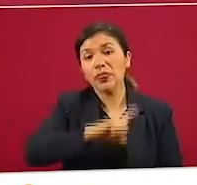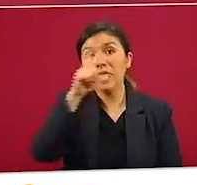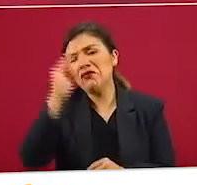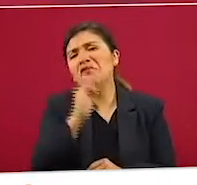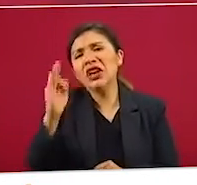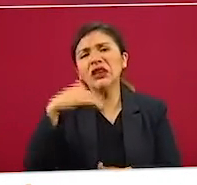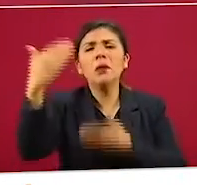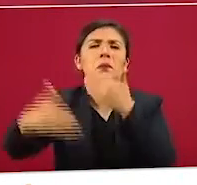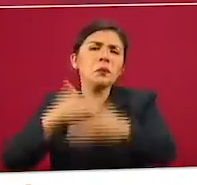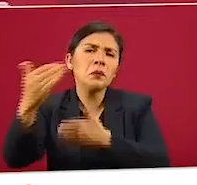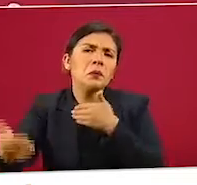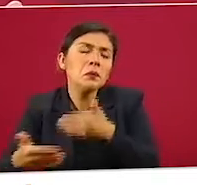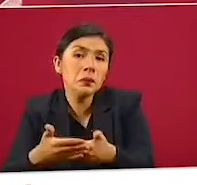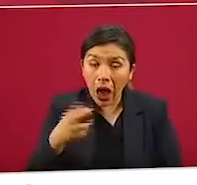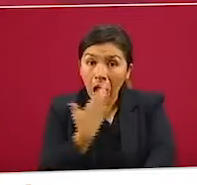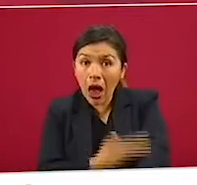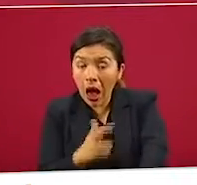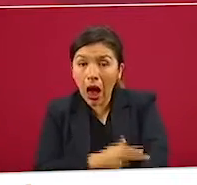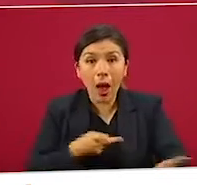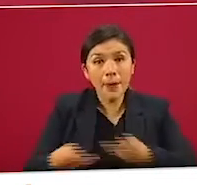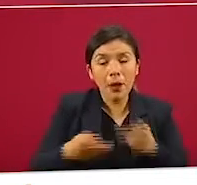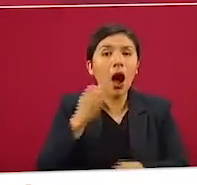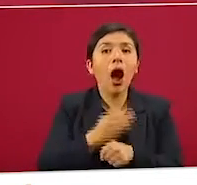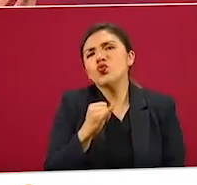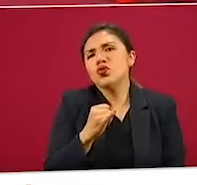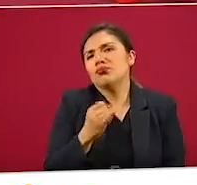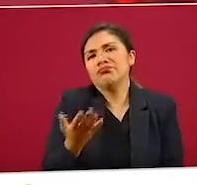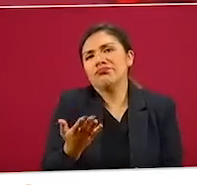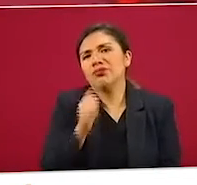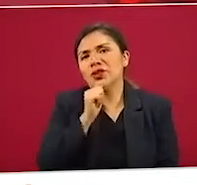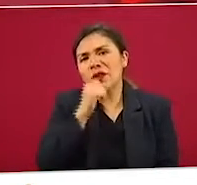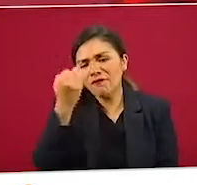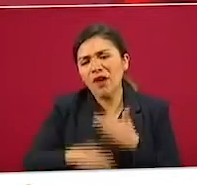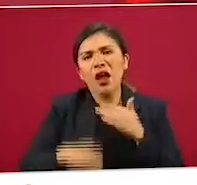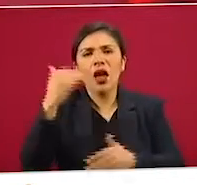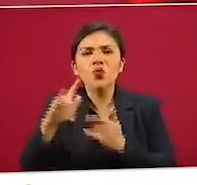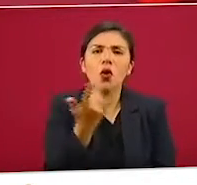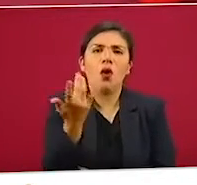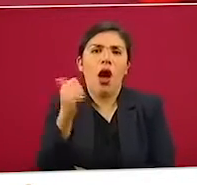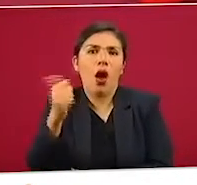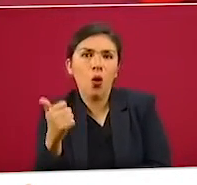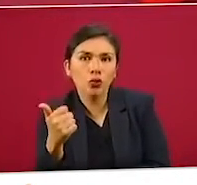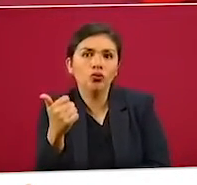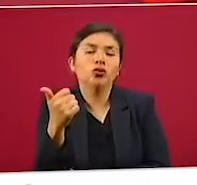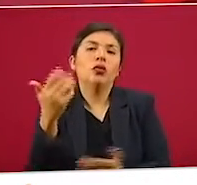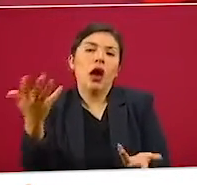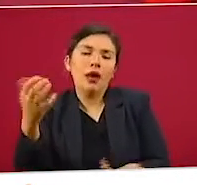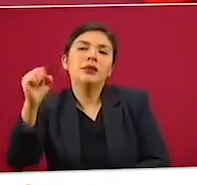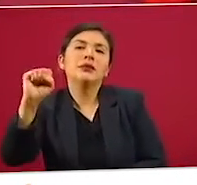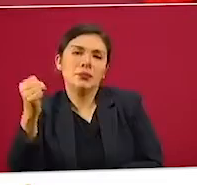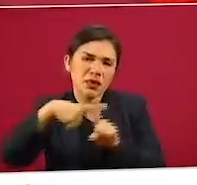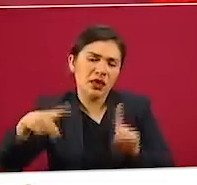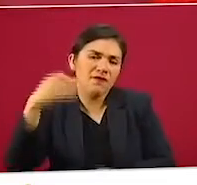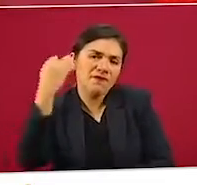tiempo, porque estamos terminando junio, falta julio, agosto y la